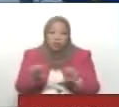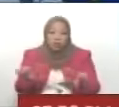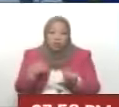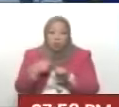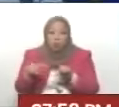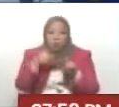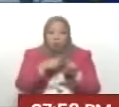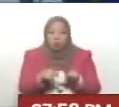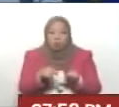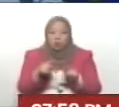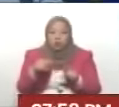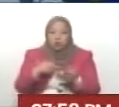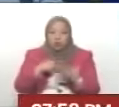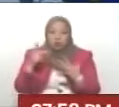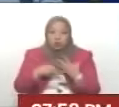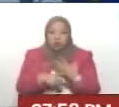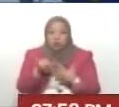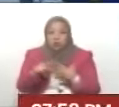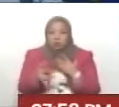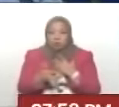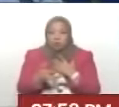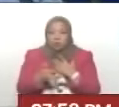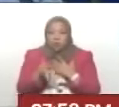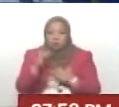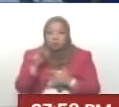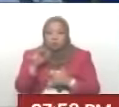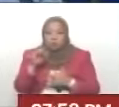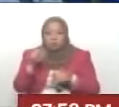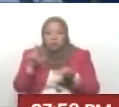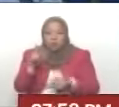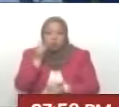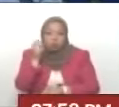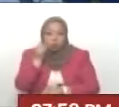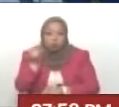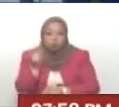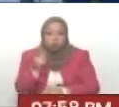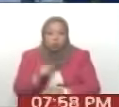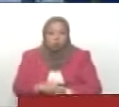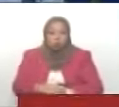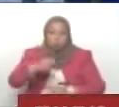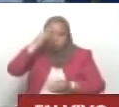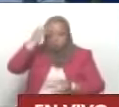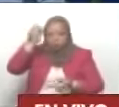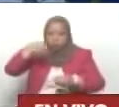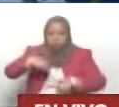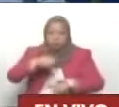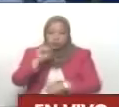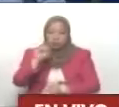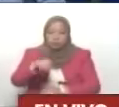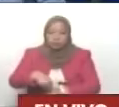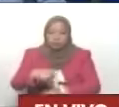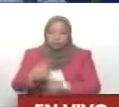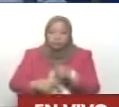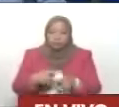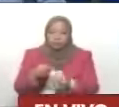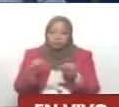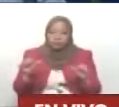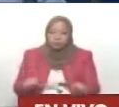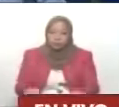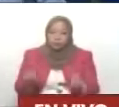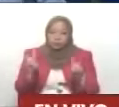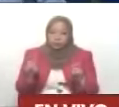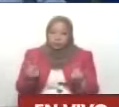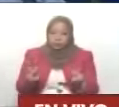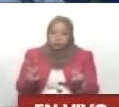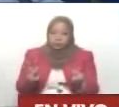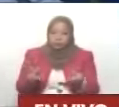otro tipo de plataformas también, sin dejar las tradicionales. Totalmente de acuerdo, por eso te digo, construir un nuevo sistema.